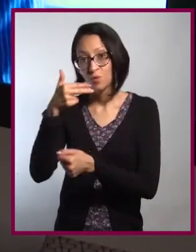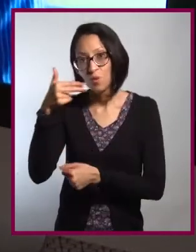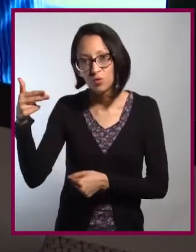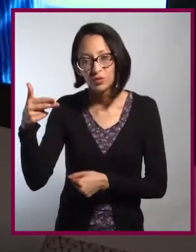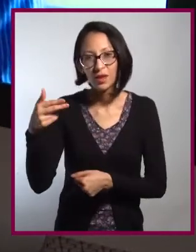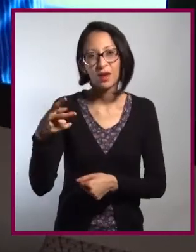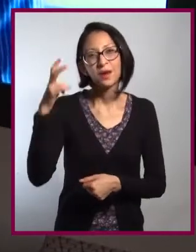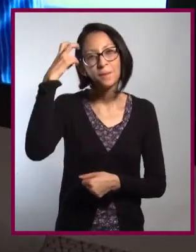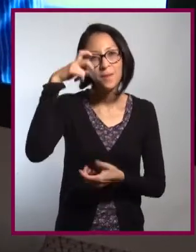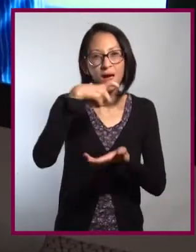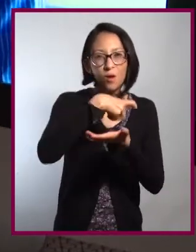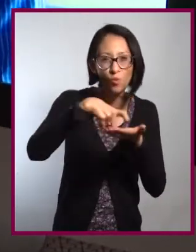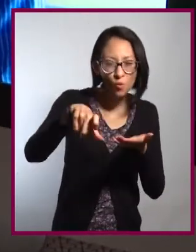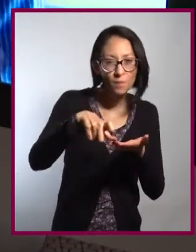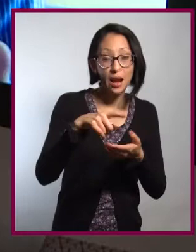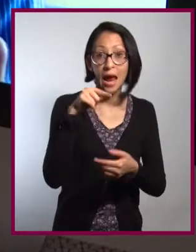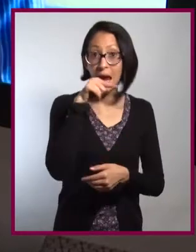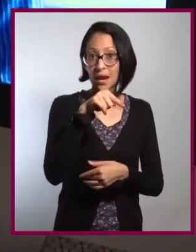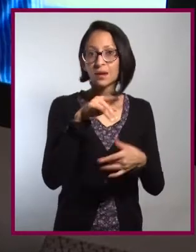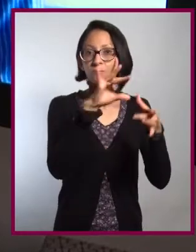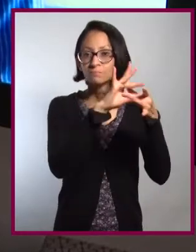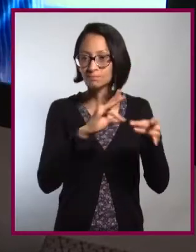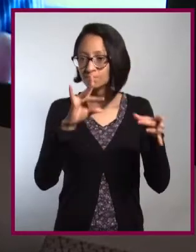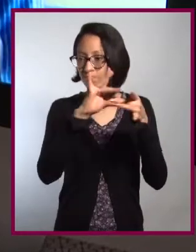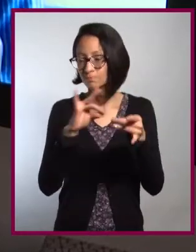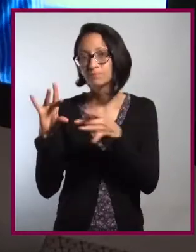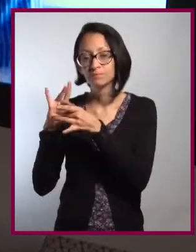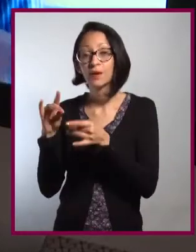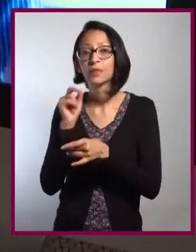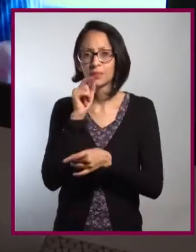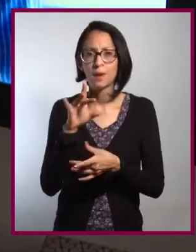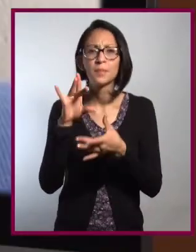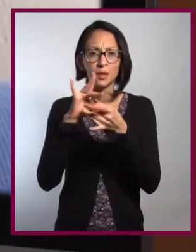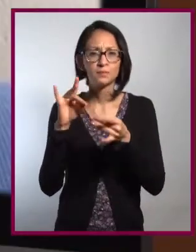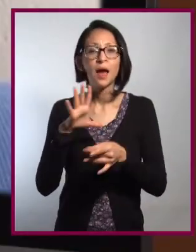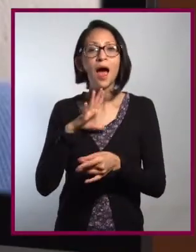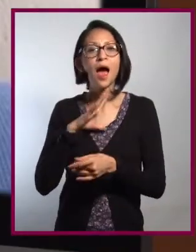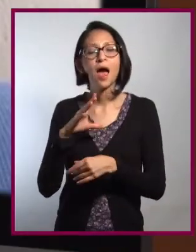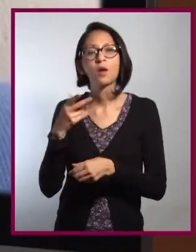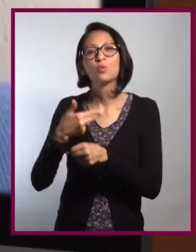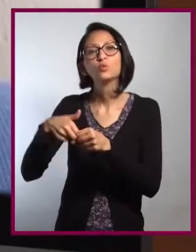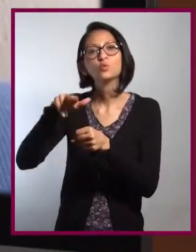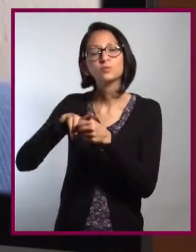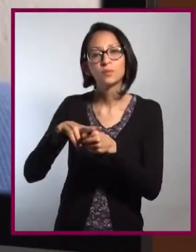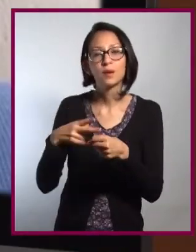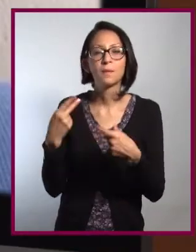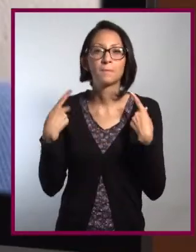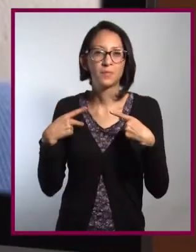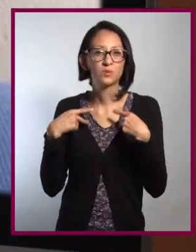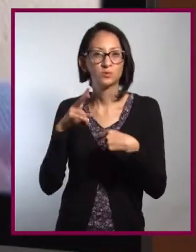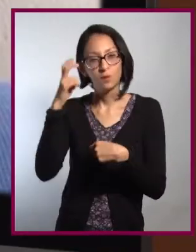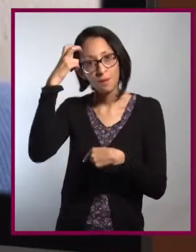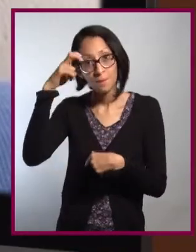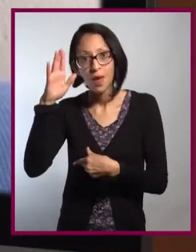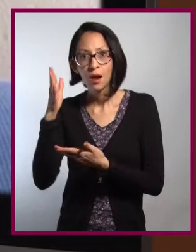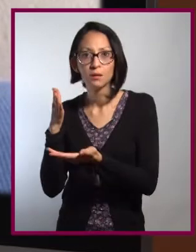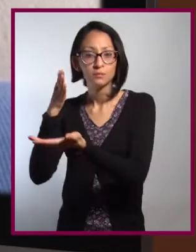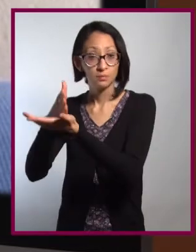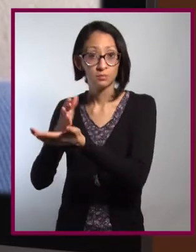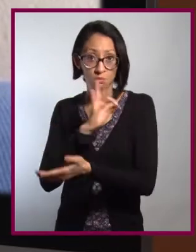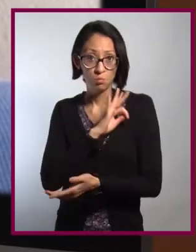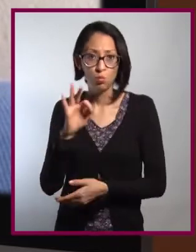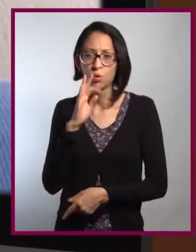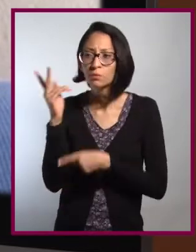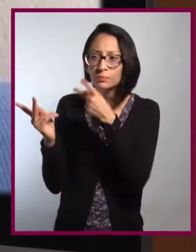en que sepan que cuentan con el apoyo de clínicas del viajero que existen en diversas partes del país, donde pueden consultar